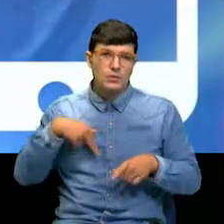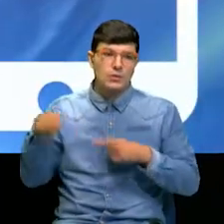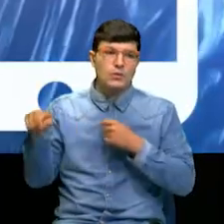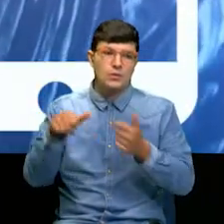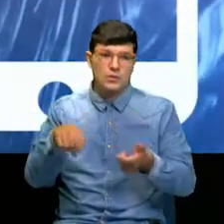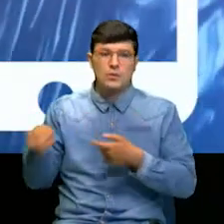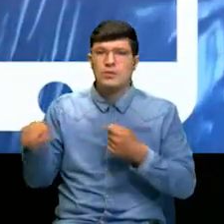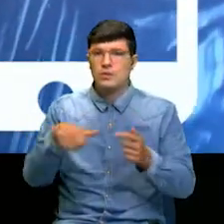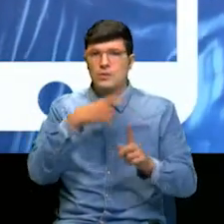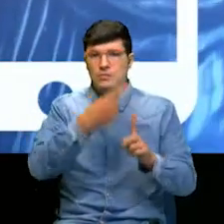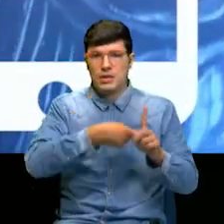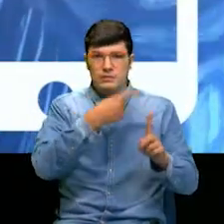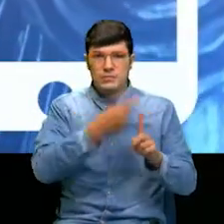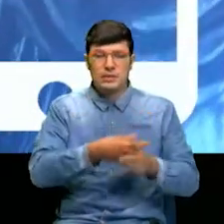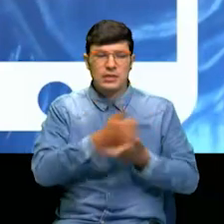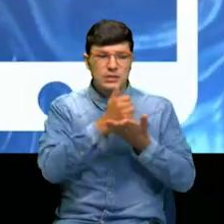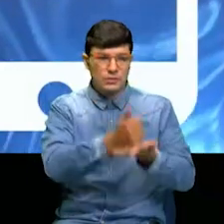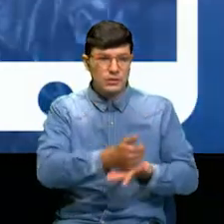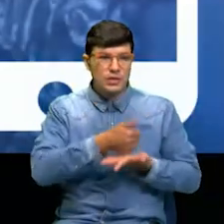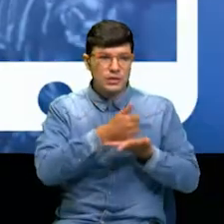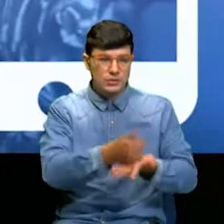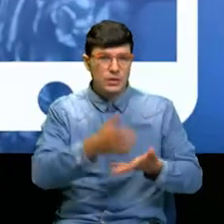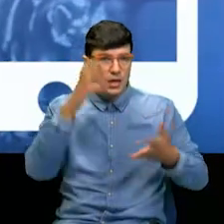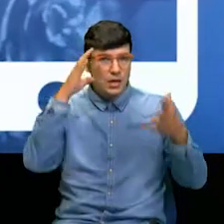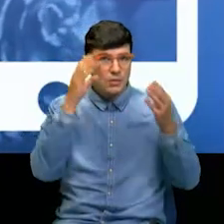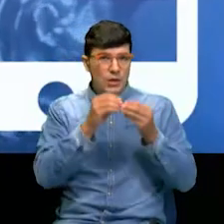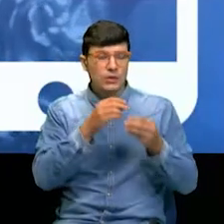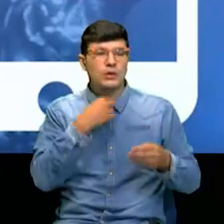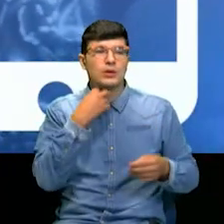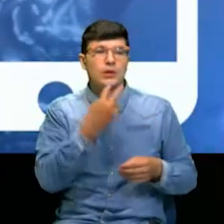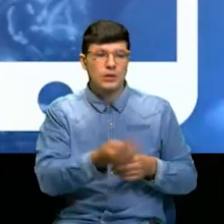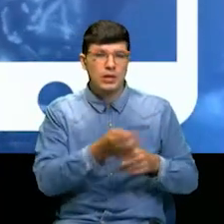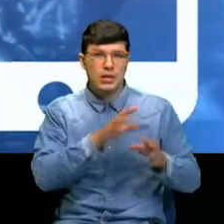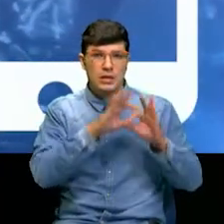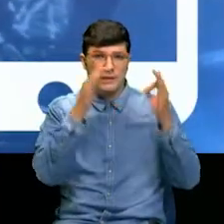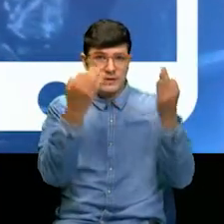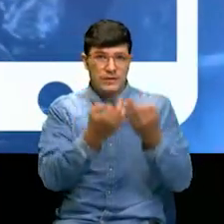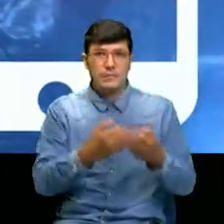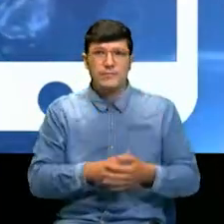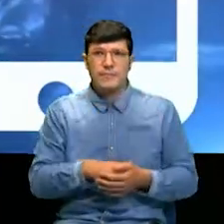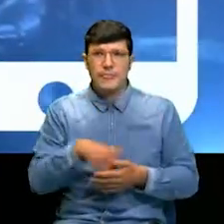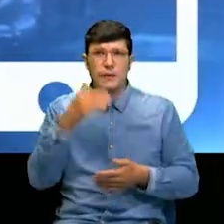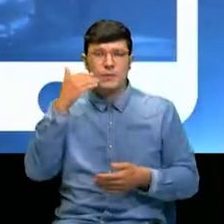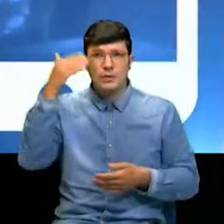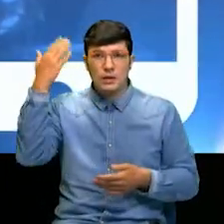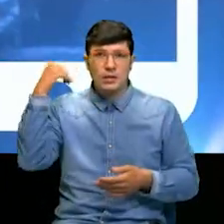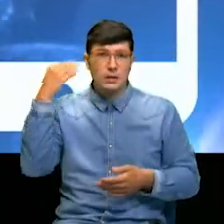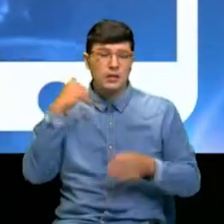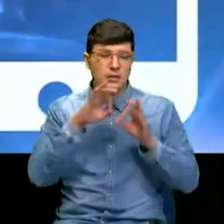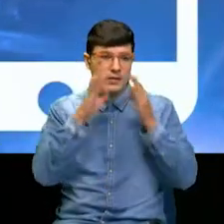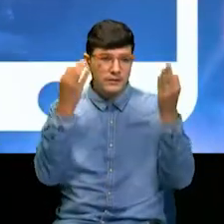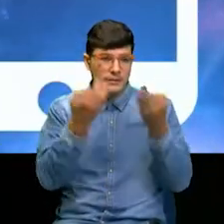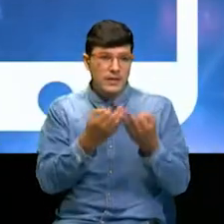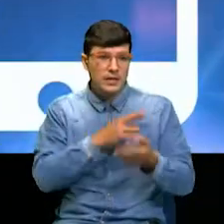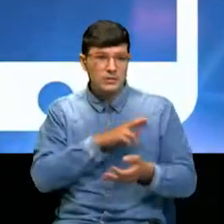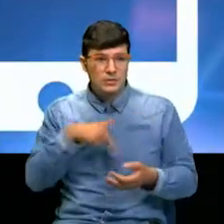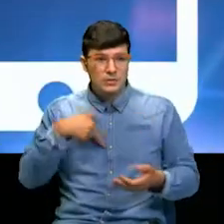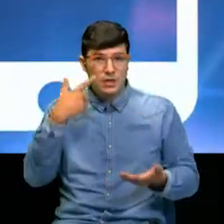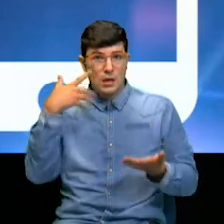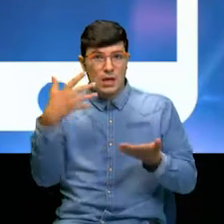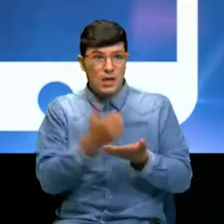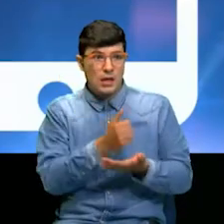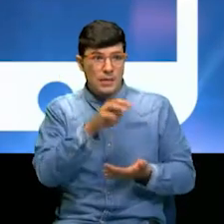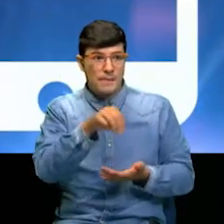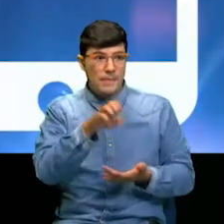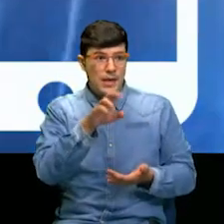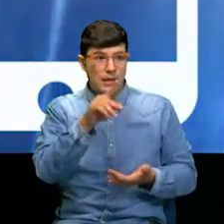a Mercedes una cuota mensual que fue acordada verbalmente entre la familia. Hace unos meses nos dimos por enteradas que Mercedes